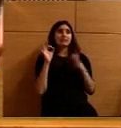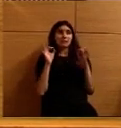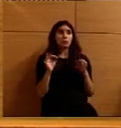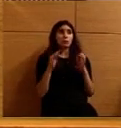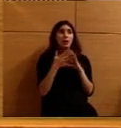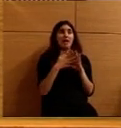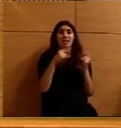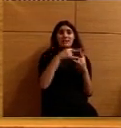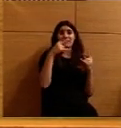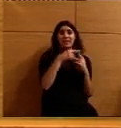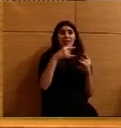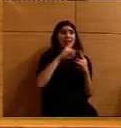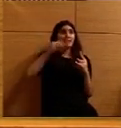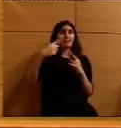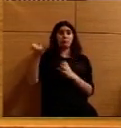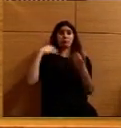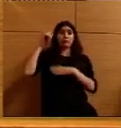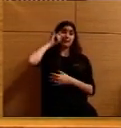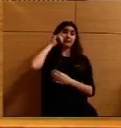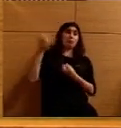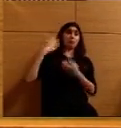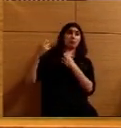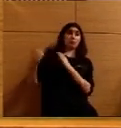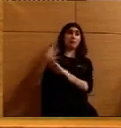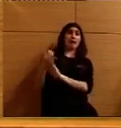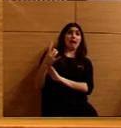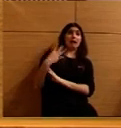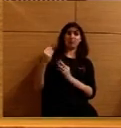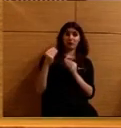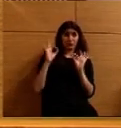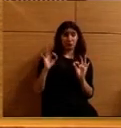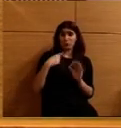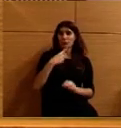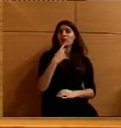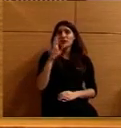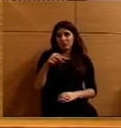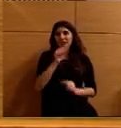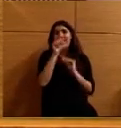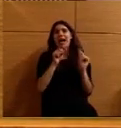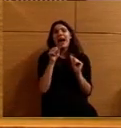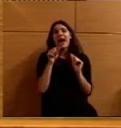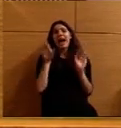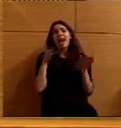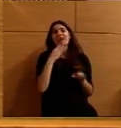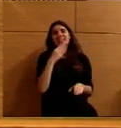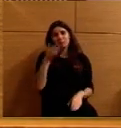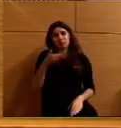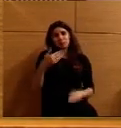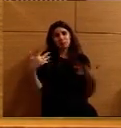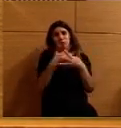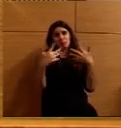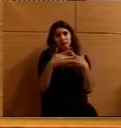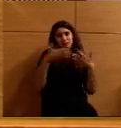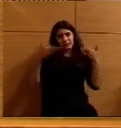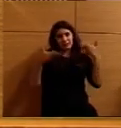os he hablado del mosquito tigre, luego voy a tener bombardeo del Instagram por las abejas, ya lo digo, que hay que hacer compatible los mosquitos, los